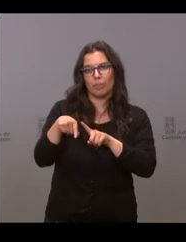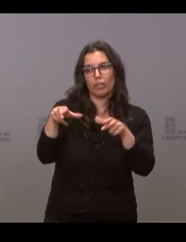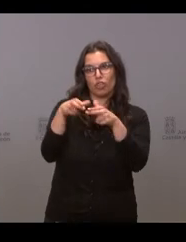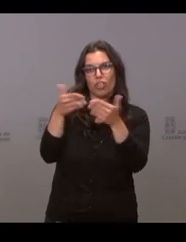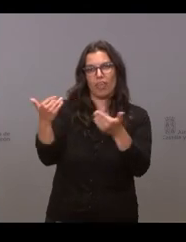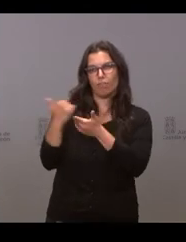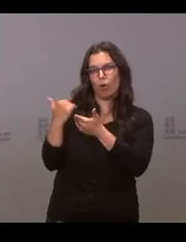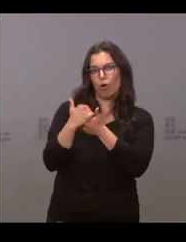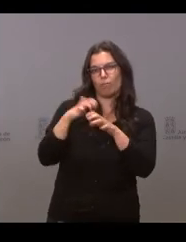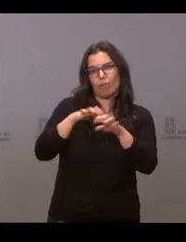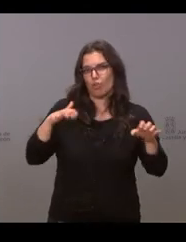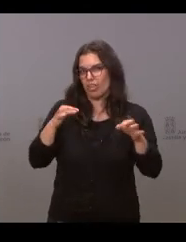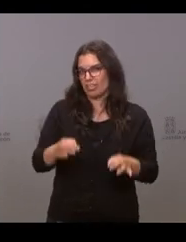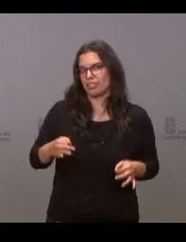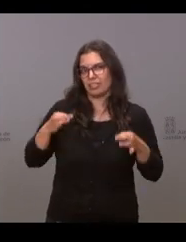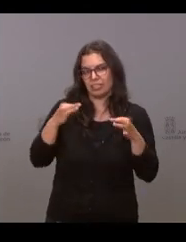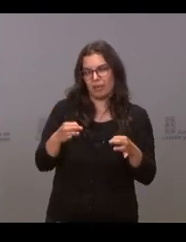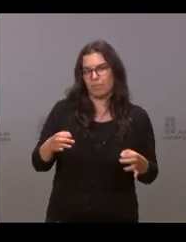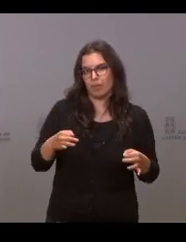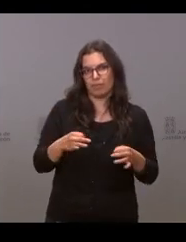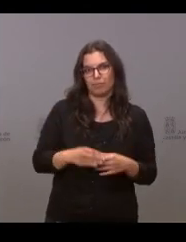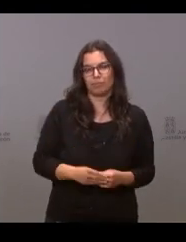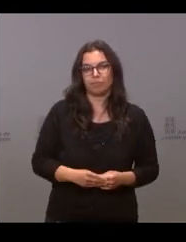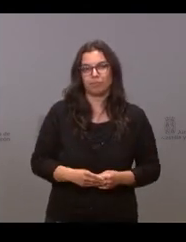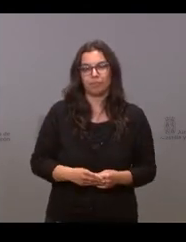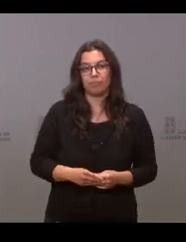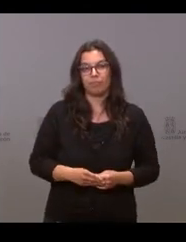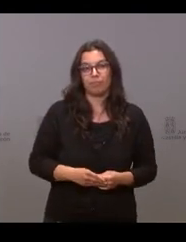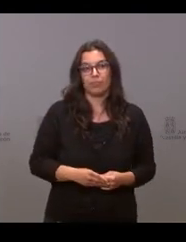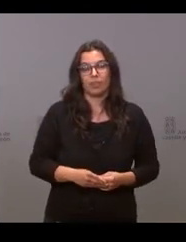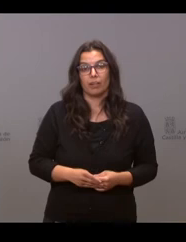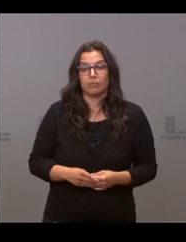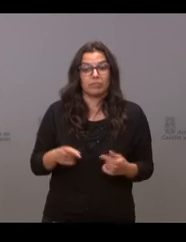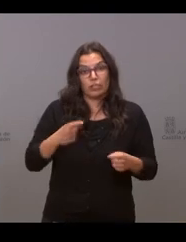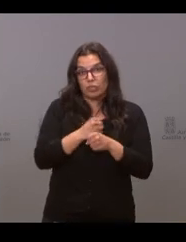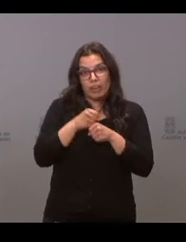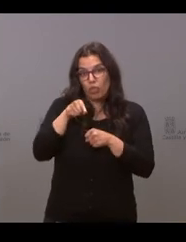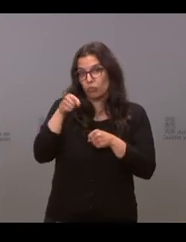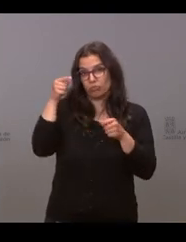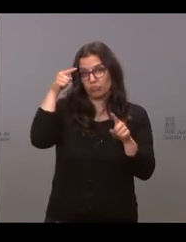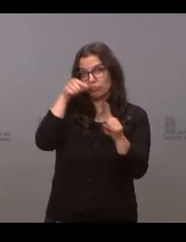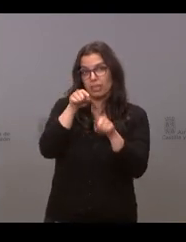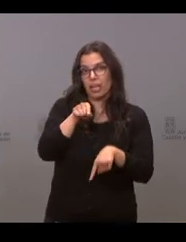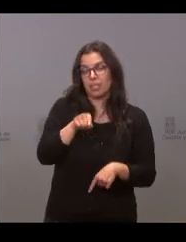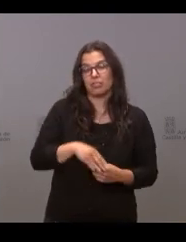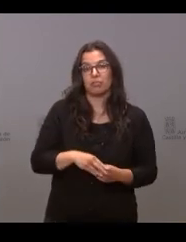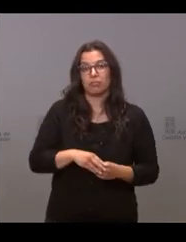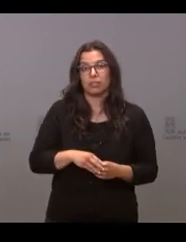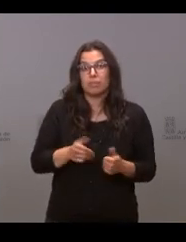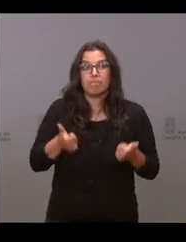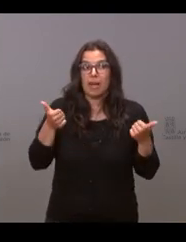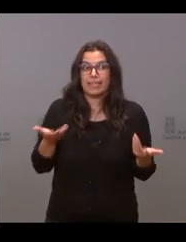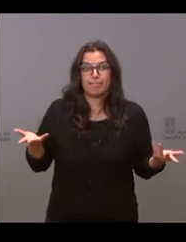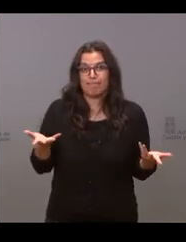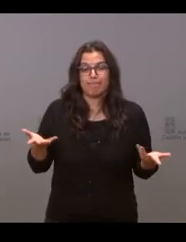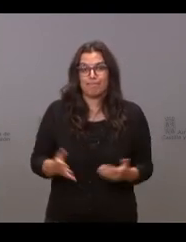de la de cada una de las provincias pues es en lo que se está trabajando y a partir de ahí no puedo decir